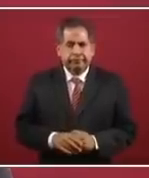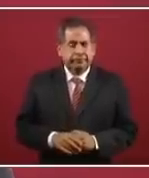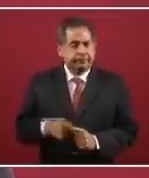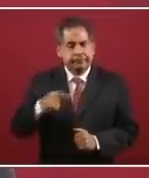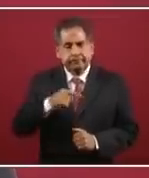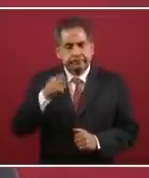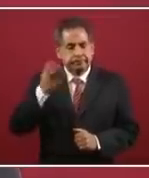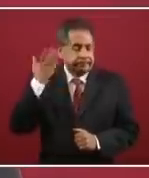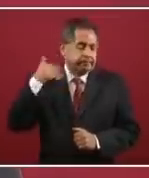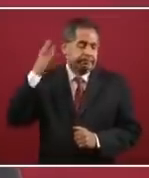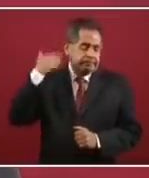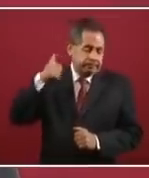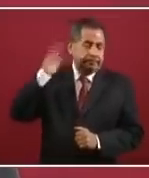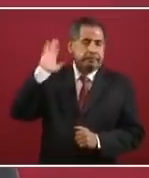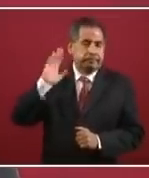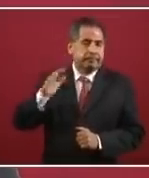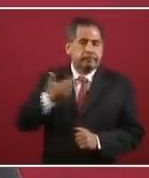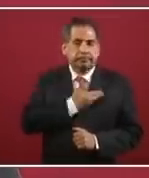estrategia,